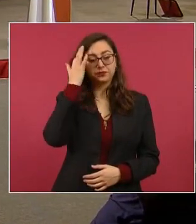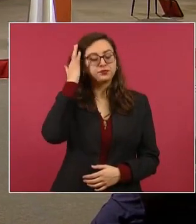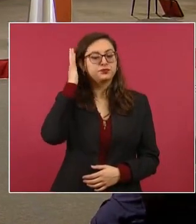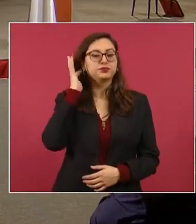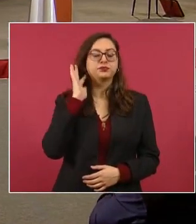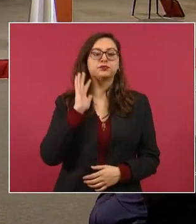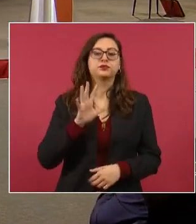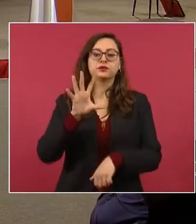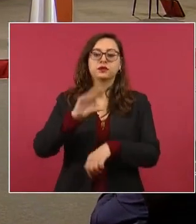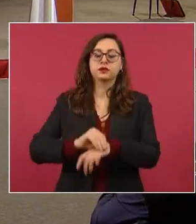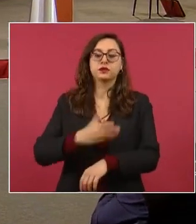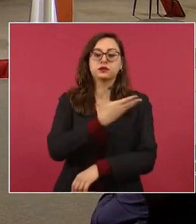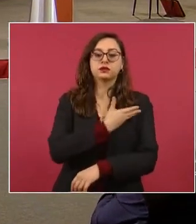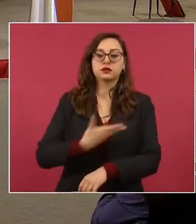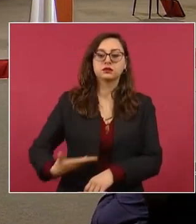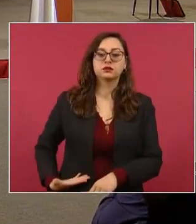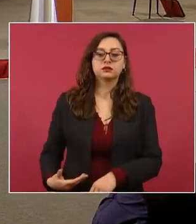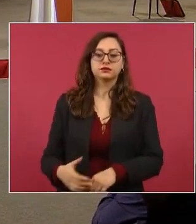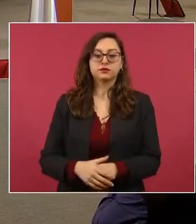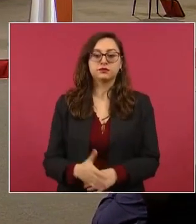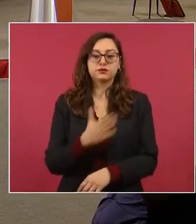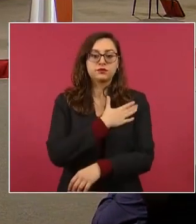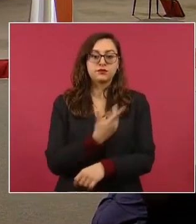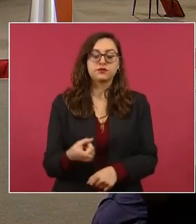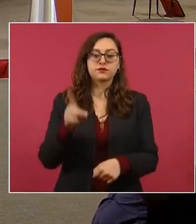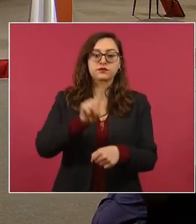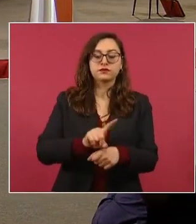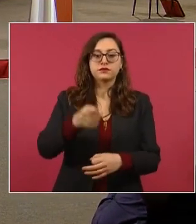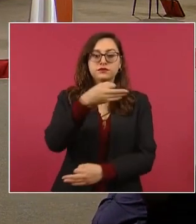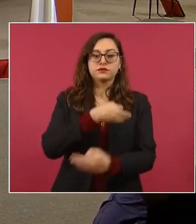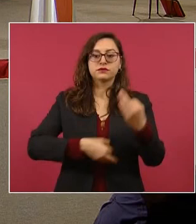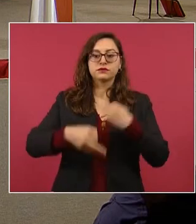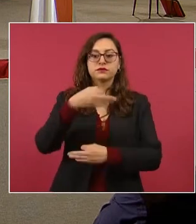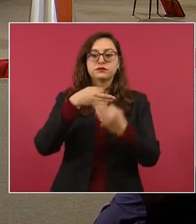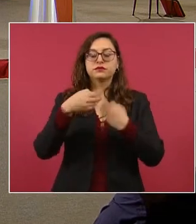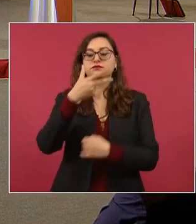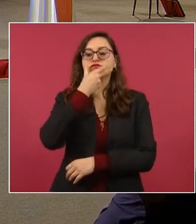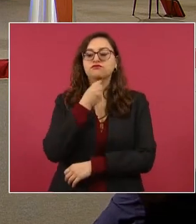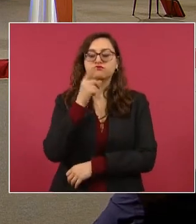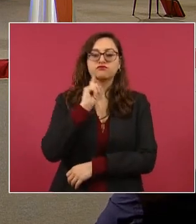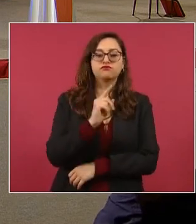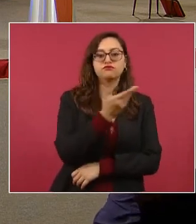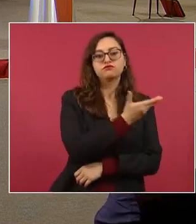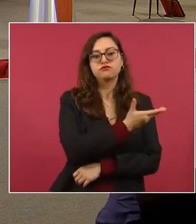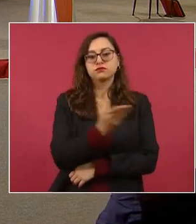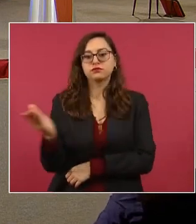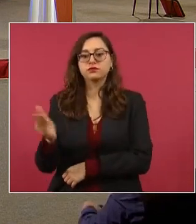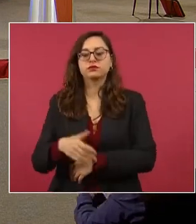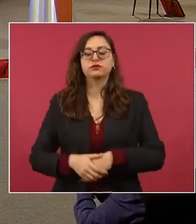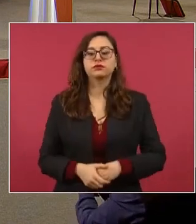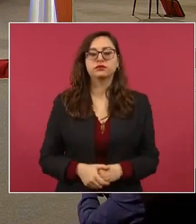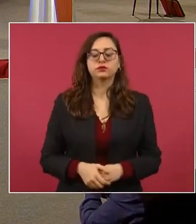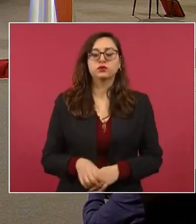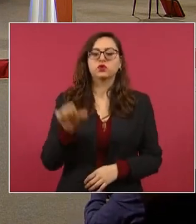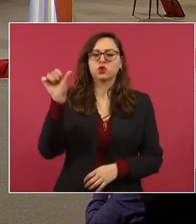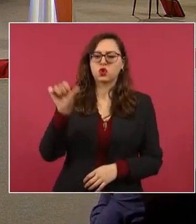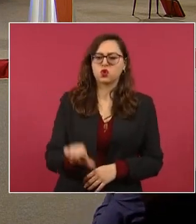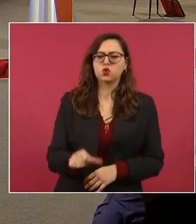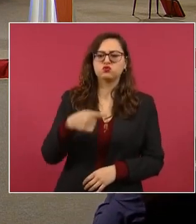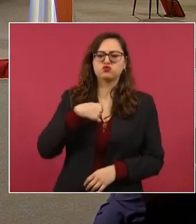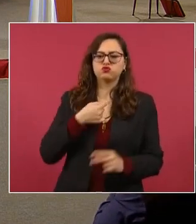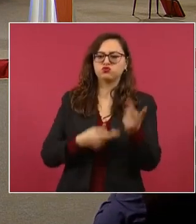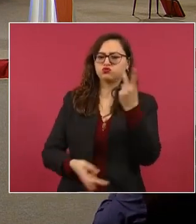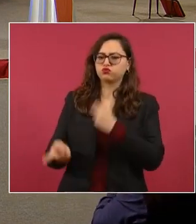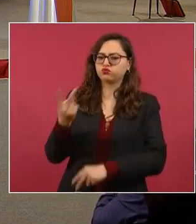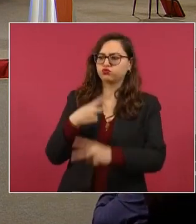Con su permiso, señor presidente. Buenos días a todas y a todos. El día de hoy nos toca